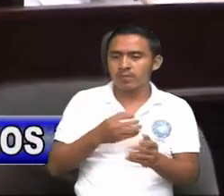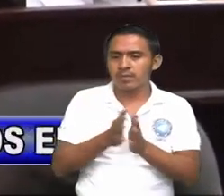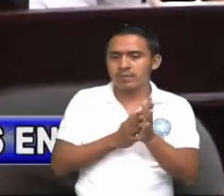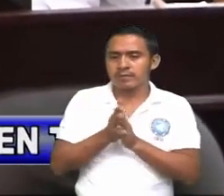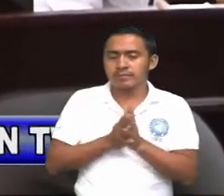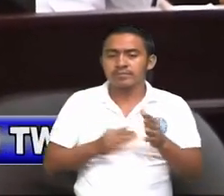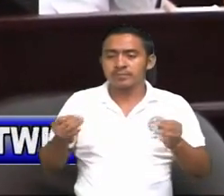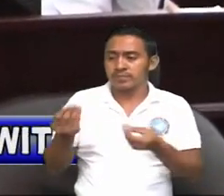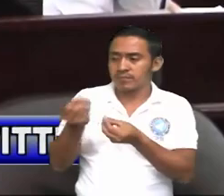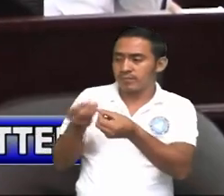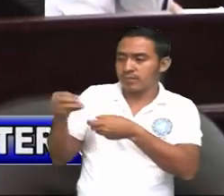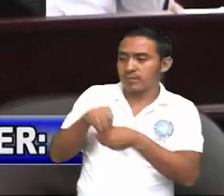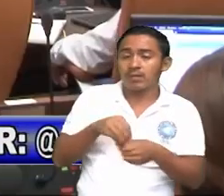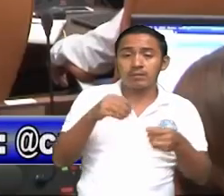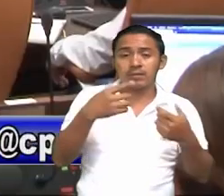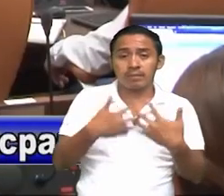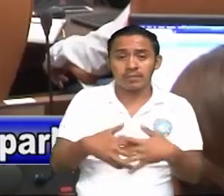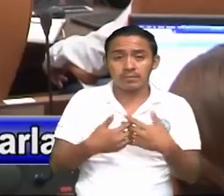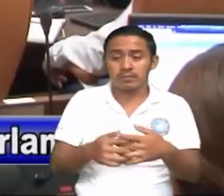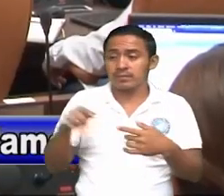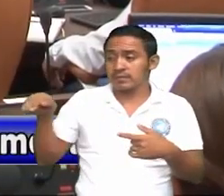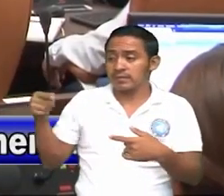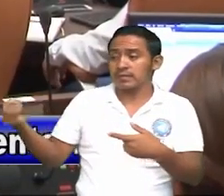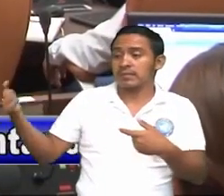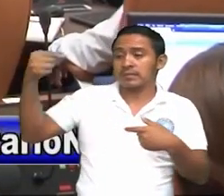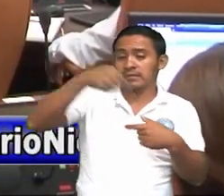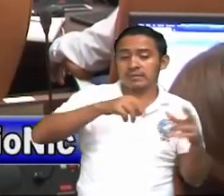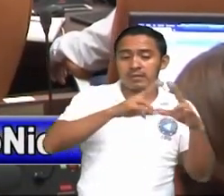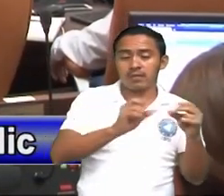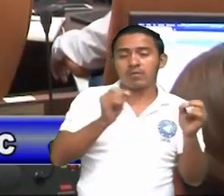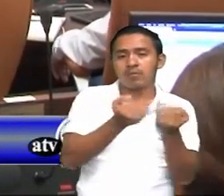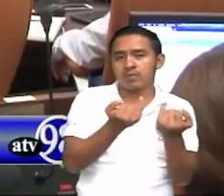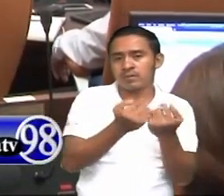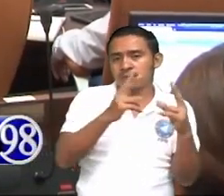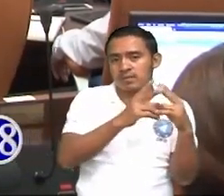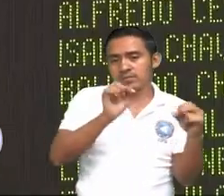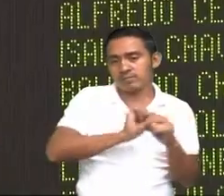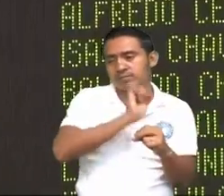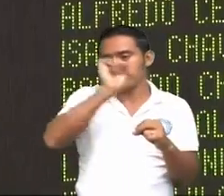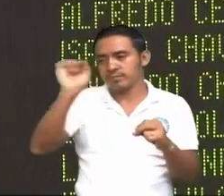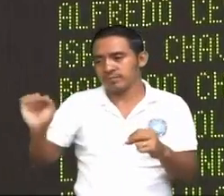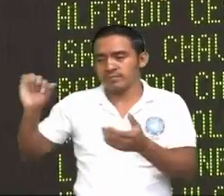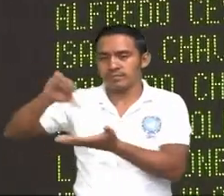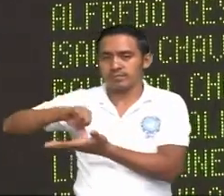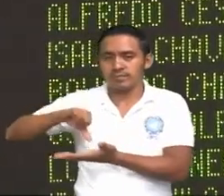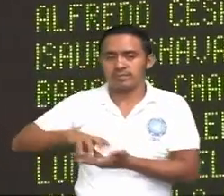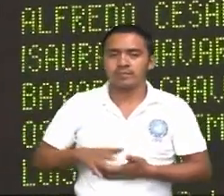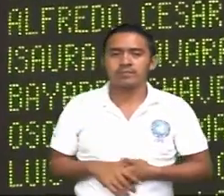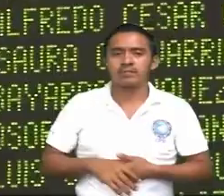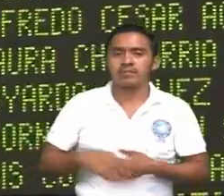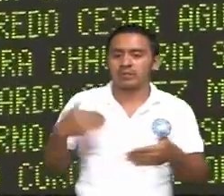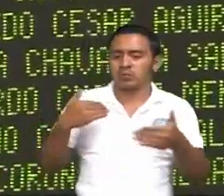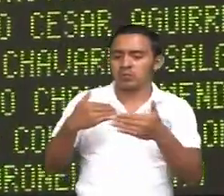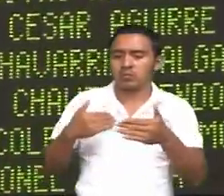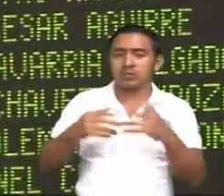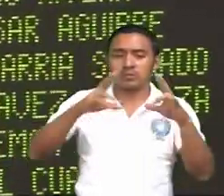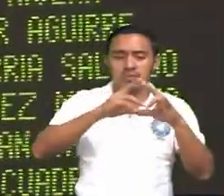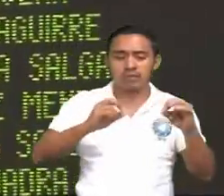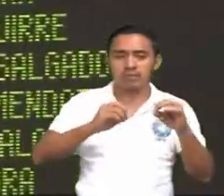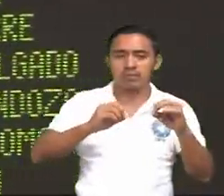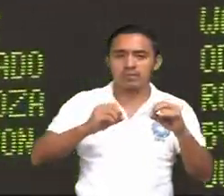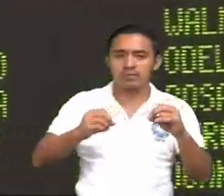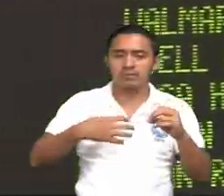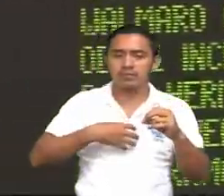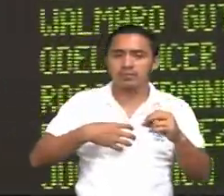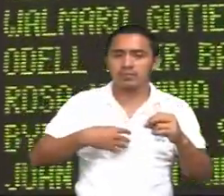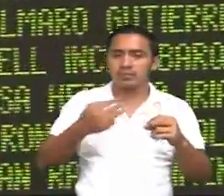la atracción de inversiones tanto de empresarios iraníes como de empresarios nicaragüenses. Recientemente, una delegación nicaragüense encabezada